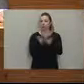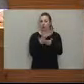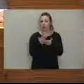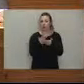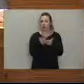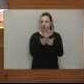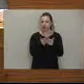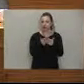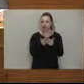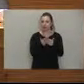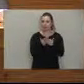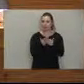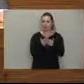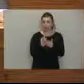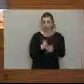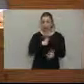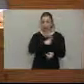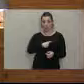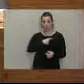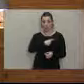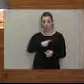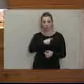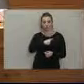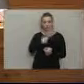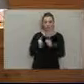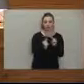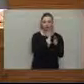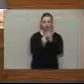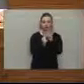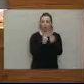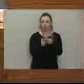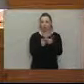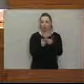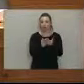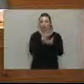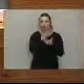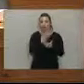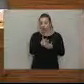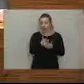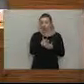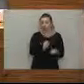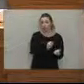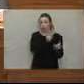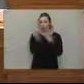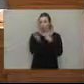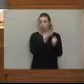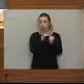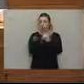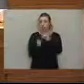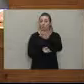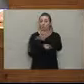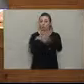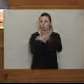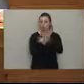resolución en el seno de la Comisión, que es la que sobre la deslocalización de la producción industrial